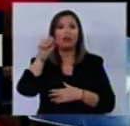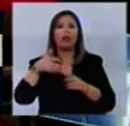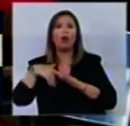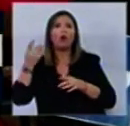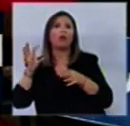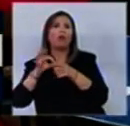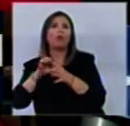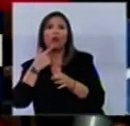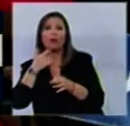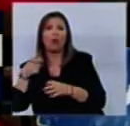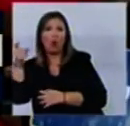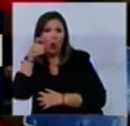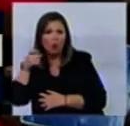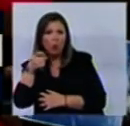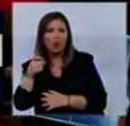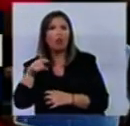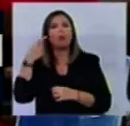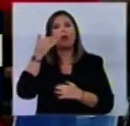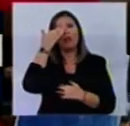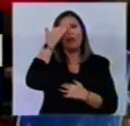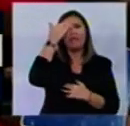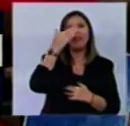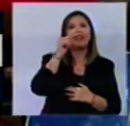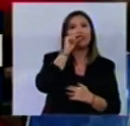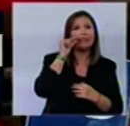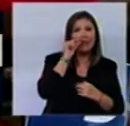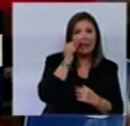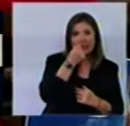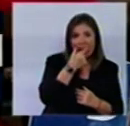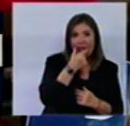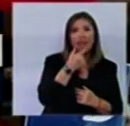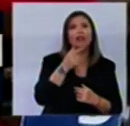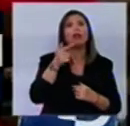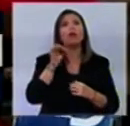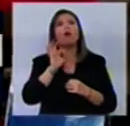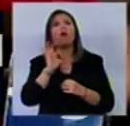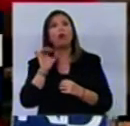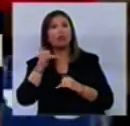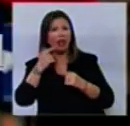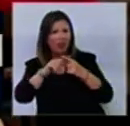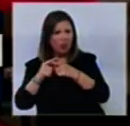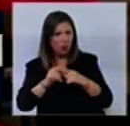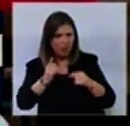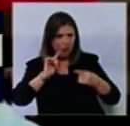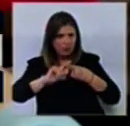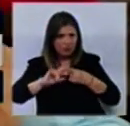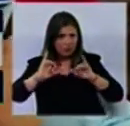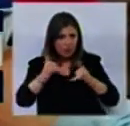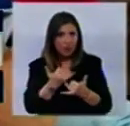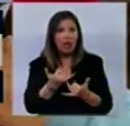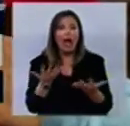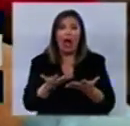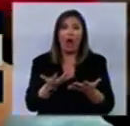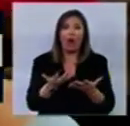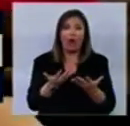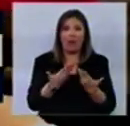el partido comunista luego con el frente líber seregni está discutido eso está o está decidido eso es el momento para